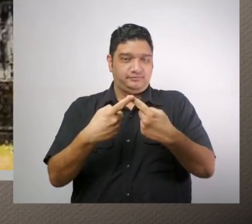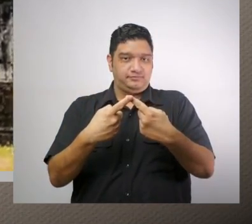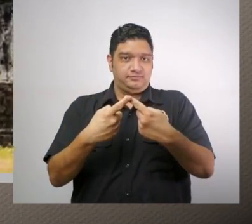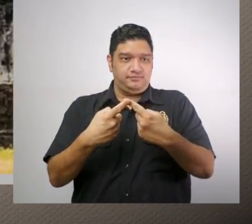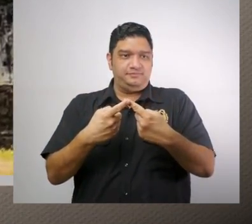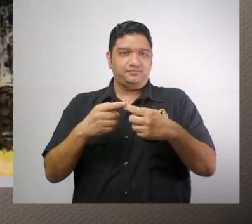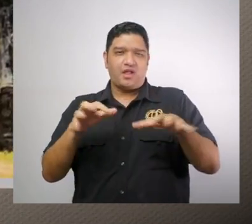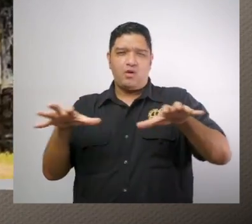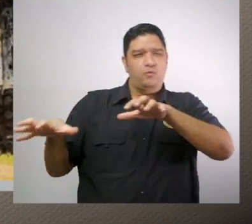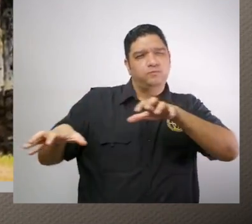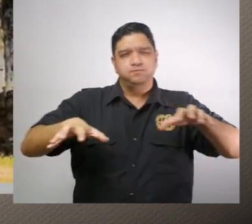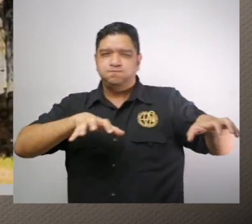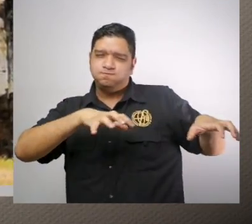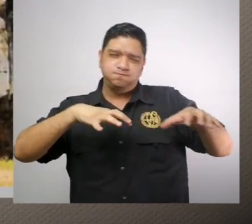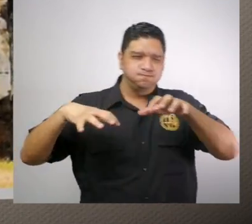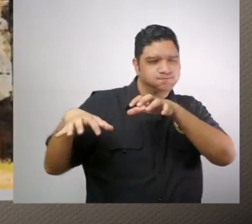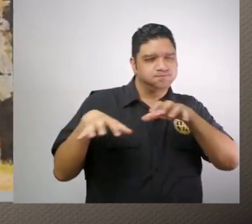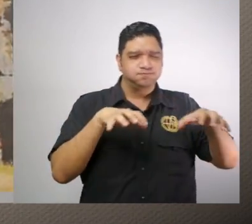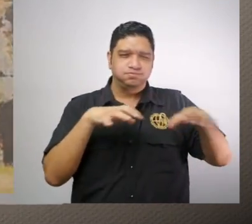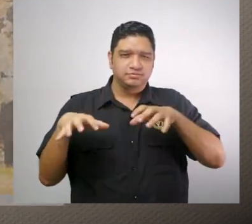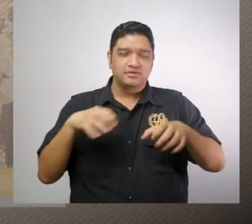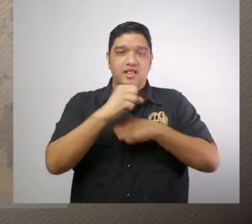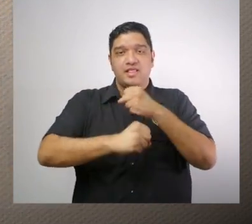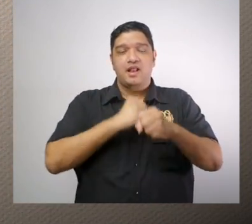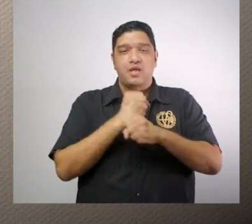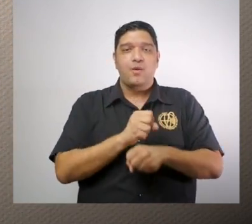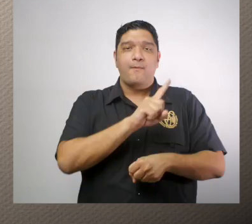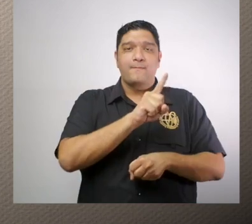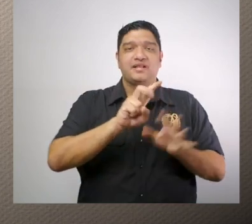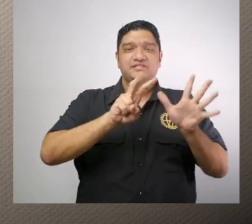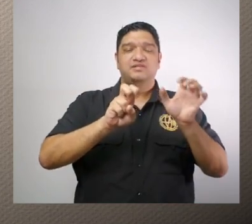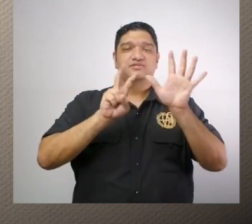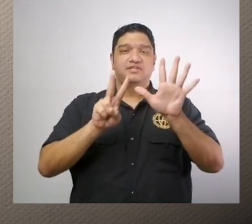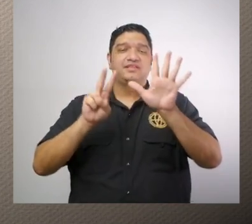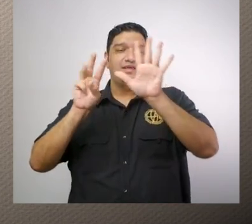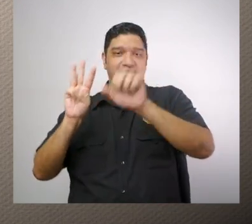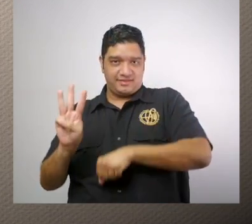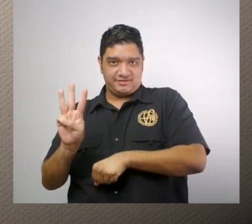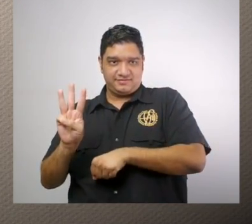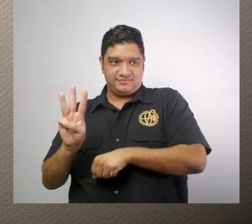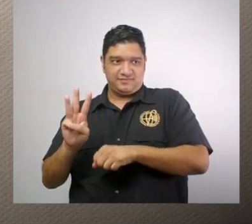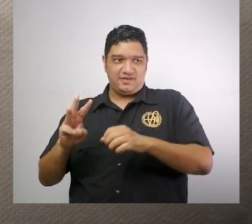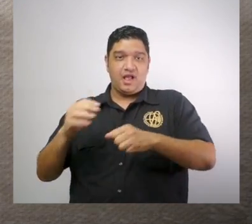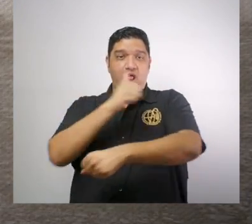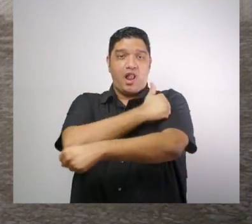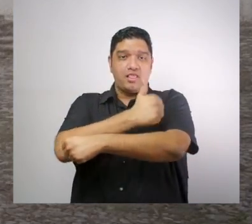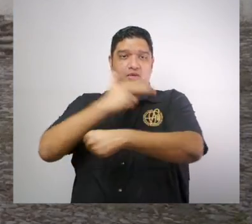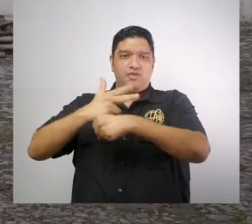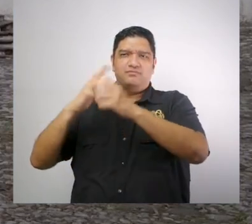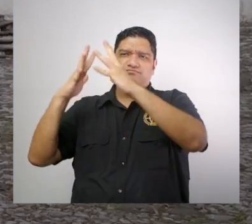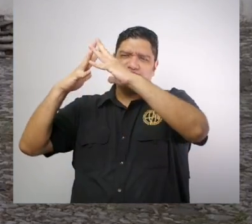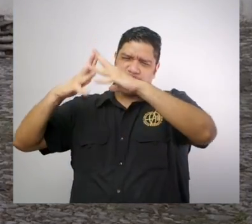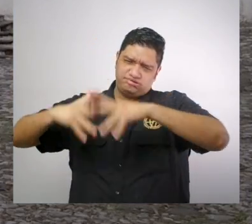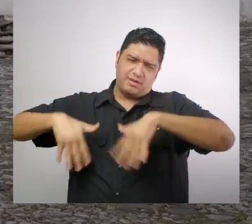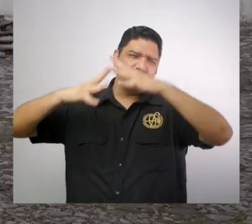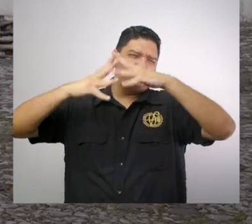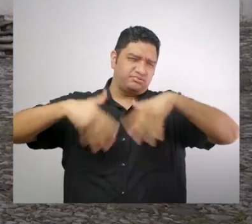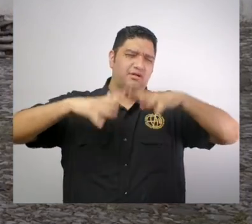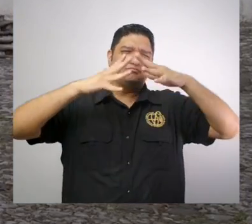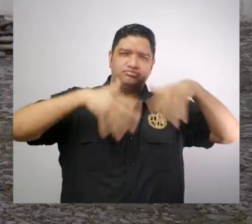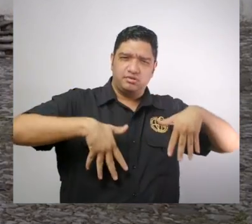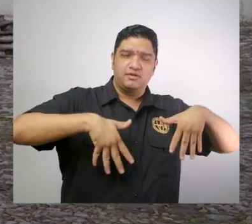de los terremotos de 1773 que afectaron a la muy leal ciudad de Guatemala,